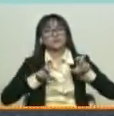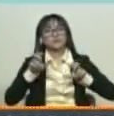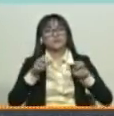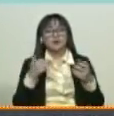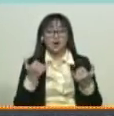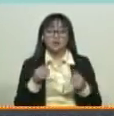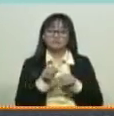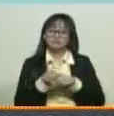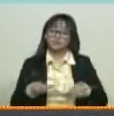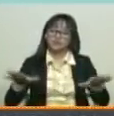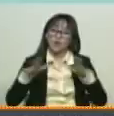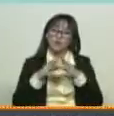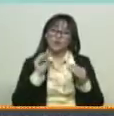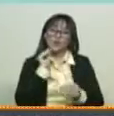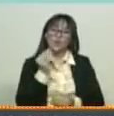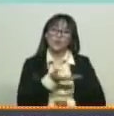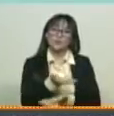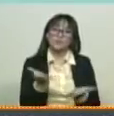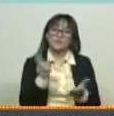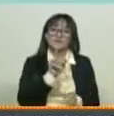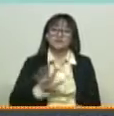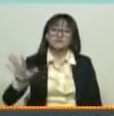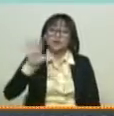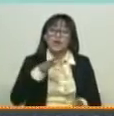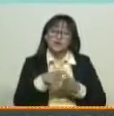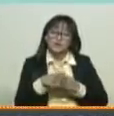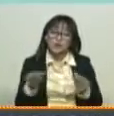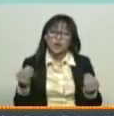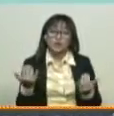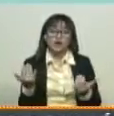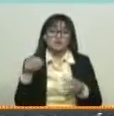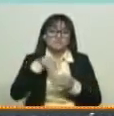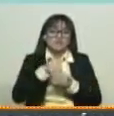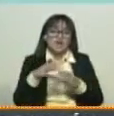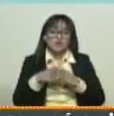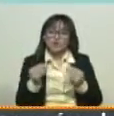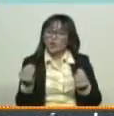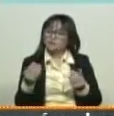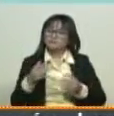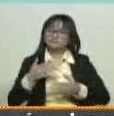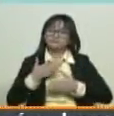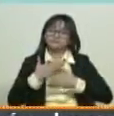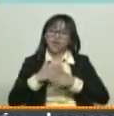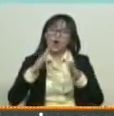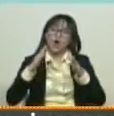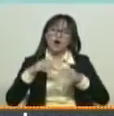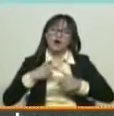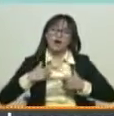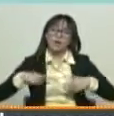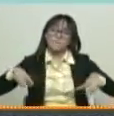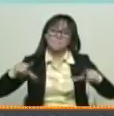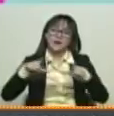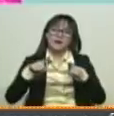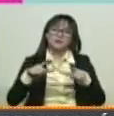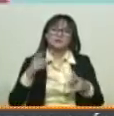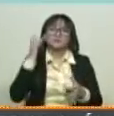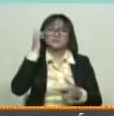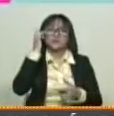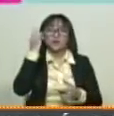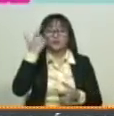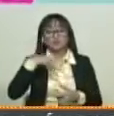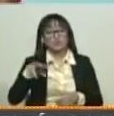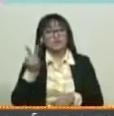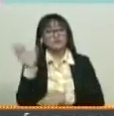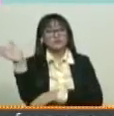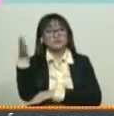dirigimos a toda la sociedad venezolana. Cuando decimos que aquí cabemos todos y todas, es porque el movimiento Somos Venezuela levanta la